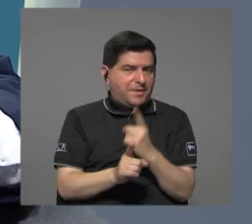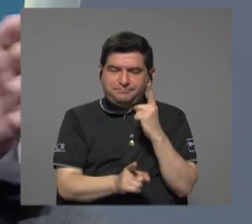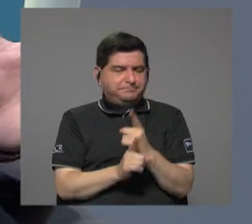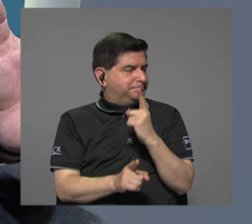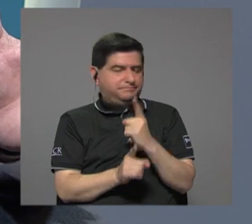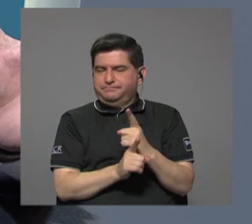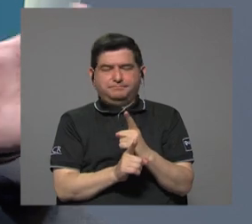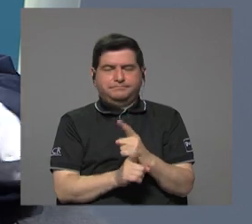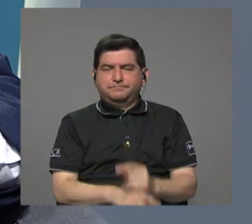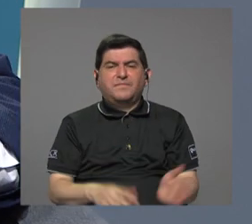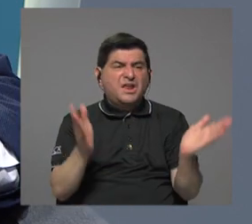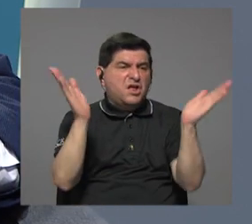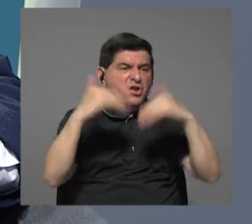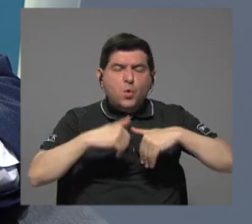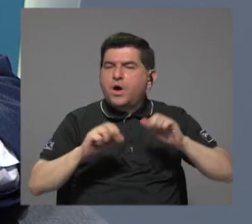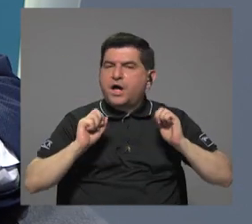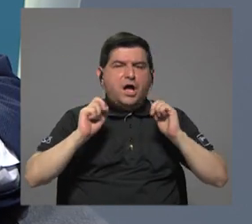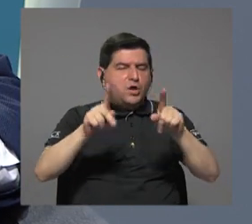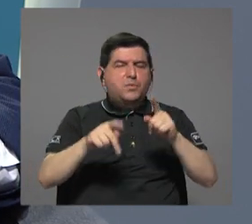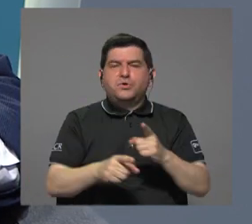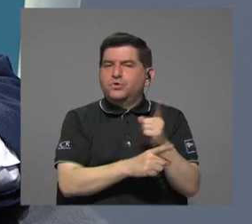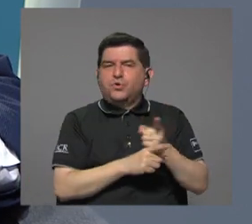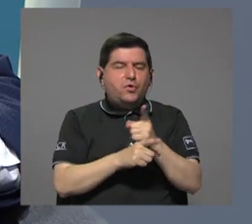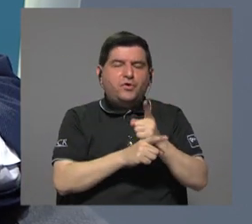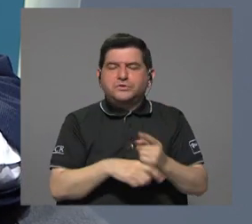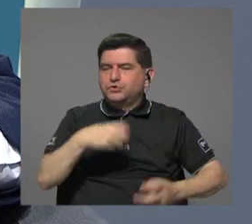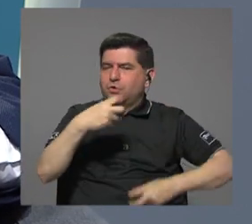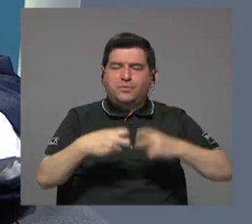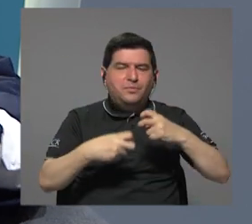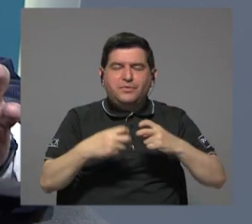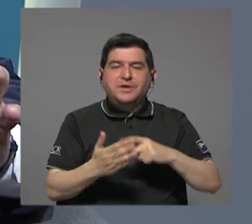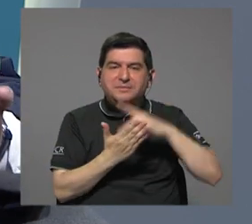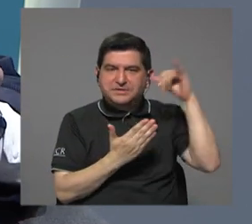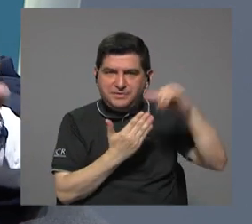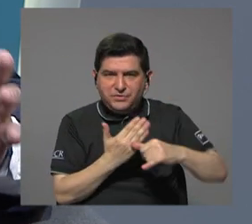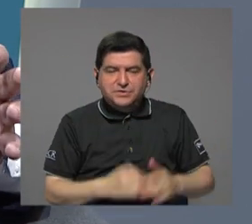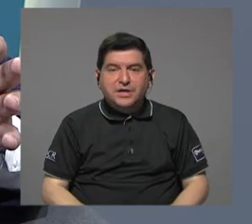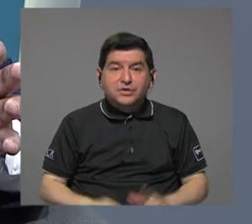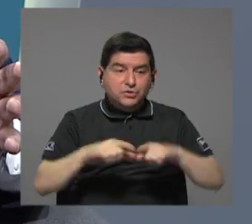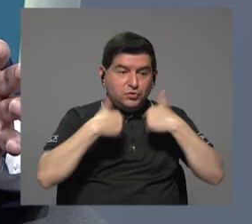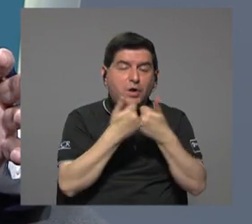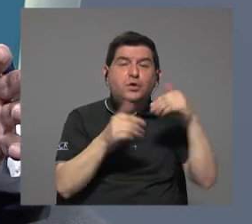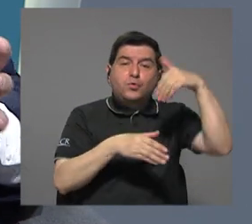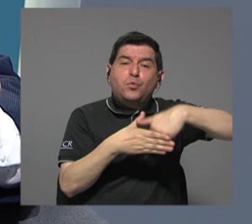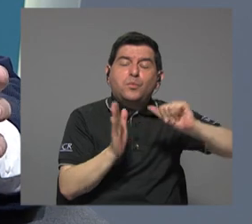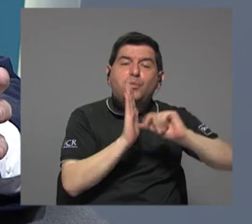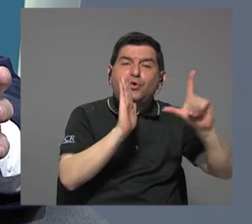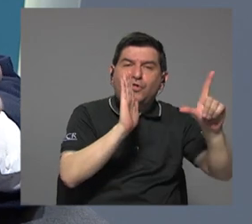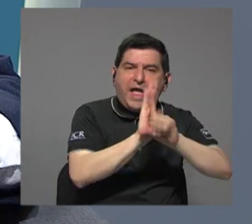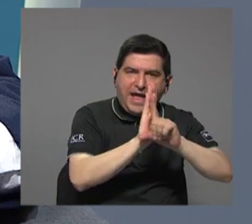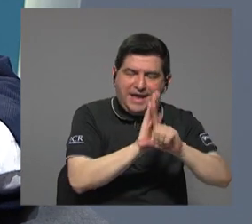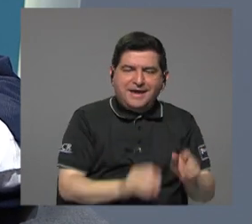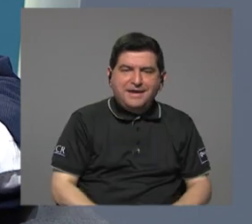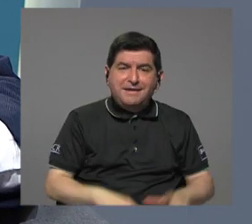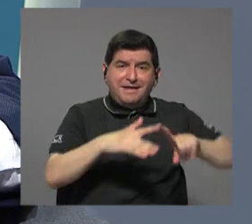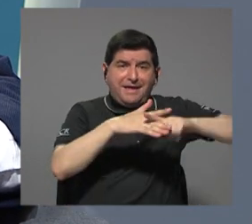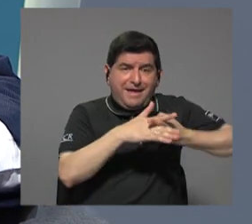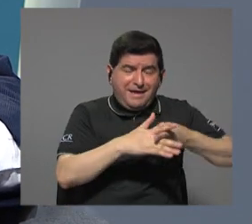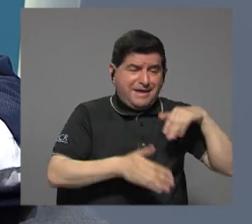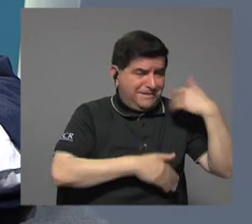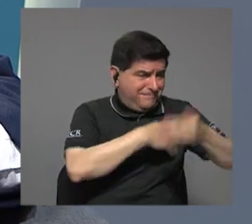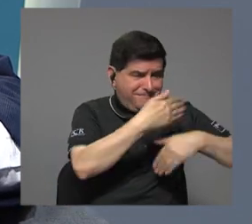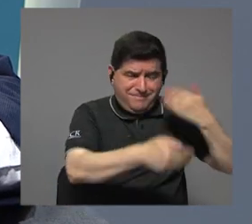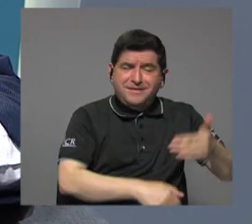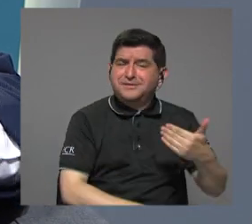no hay ninguna posibilidad de arreglar el proyecto el grupo que se conforma en la asamblea legislativa desde el principio de la gestión ha